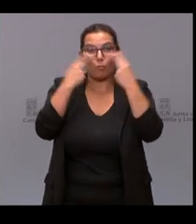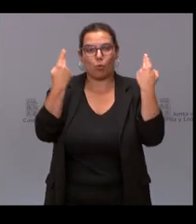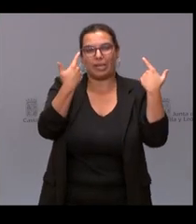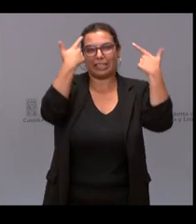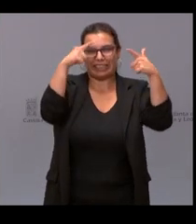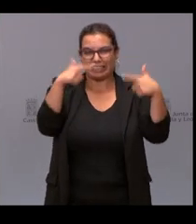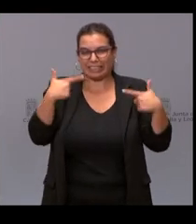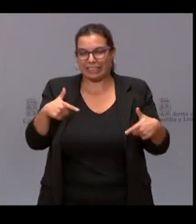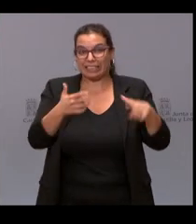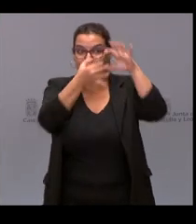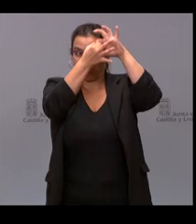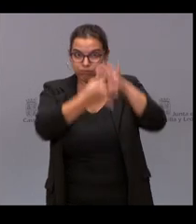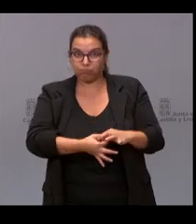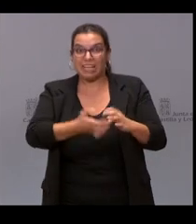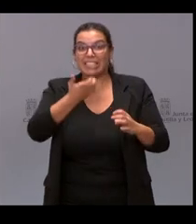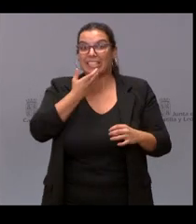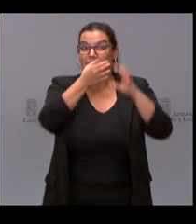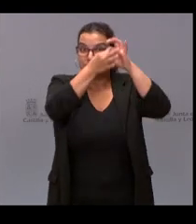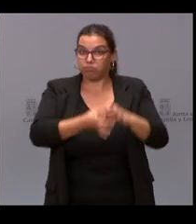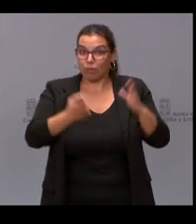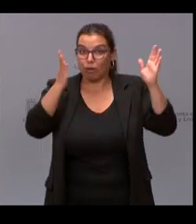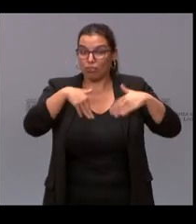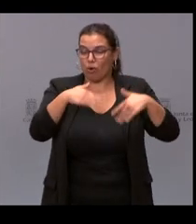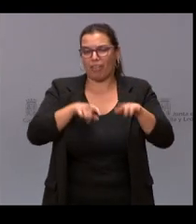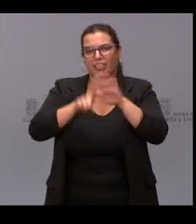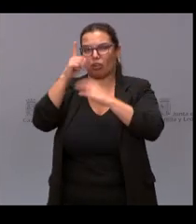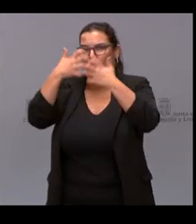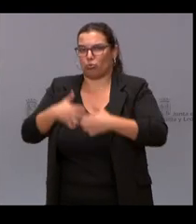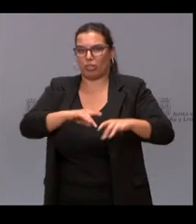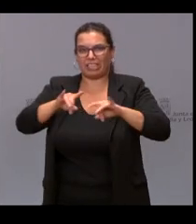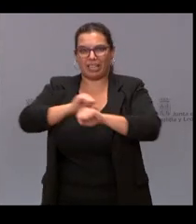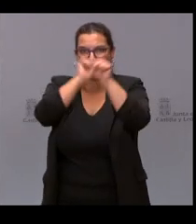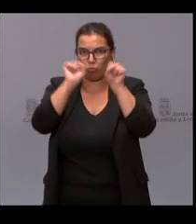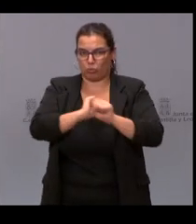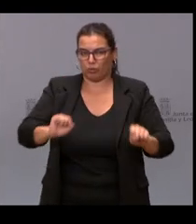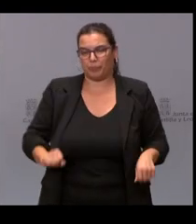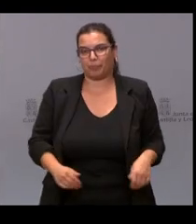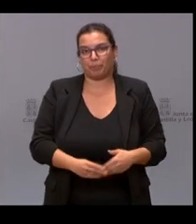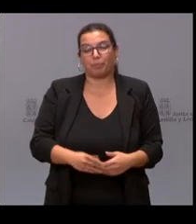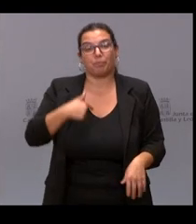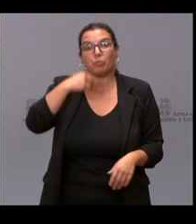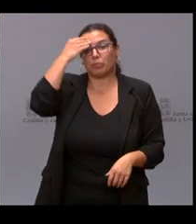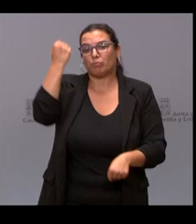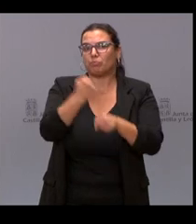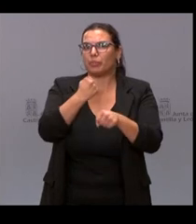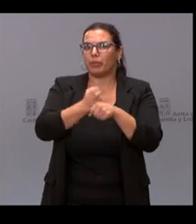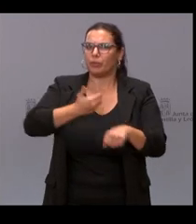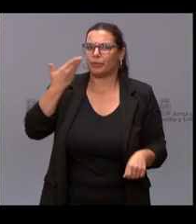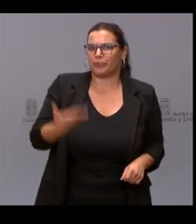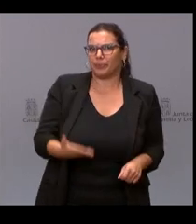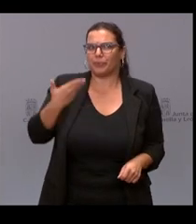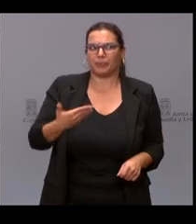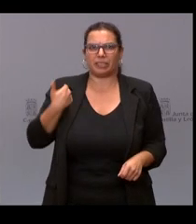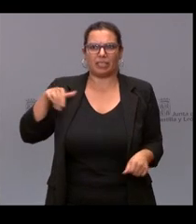sería imposible el desarrollo industrial de nuestra tierra. Yo creo que se ha hecho un trabajo muy importante desde